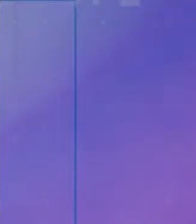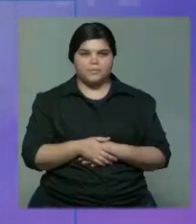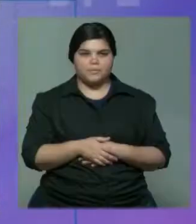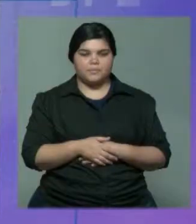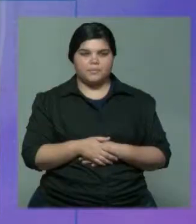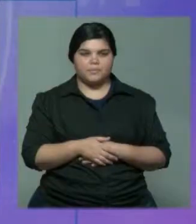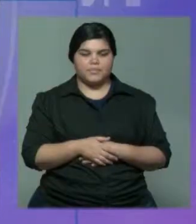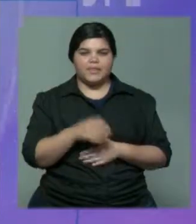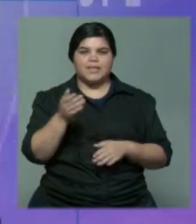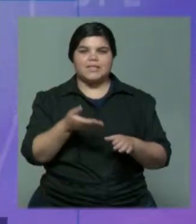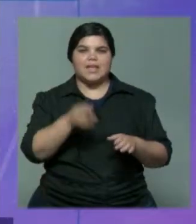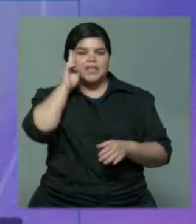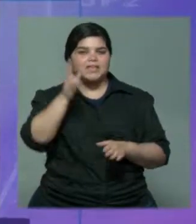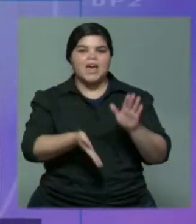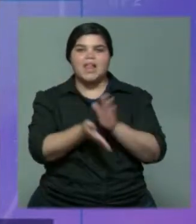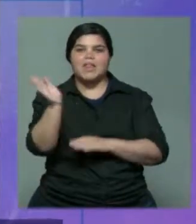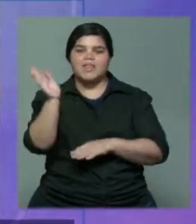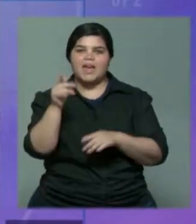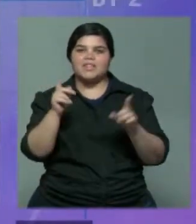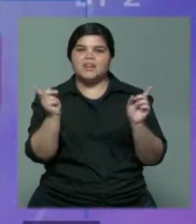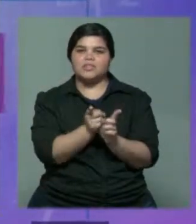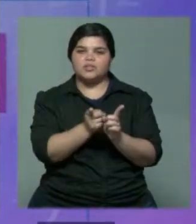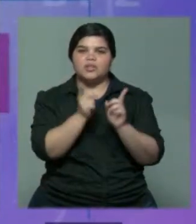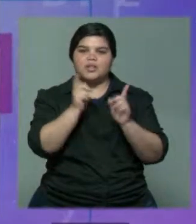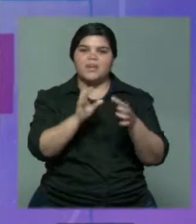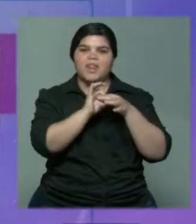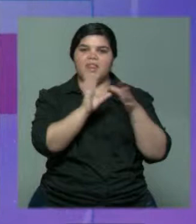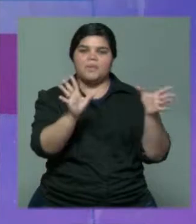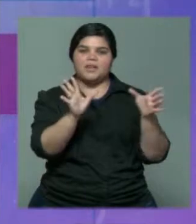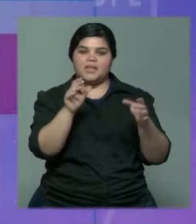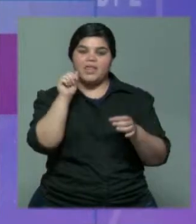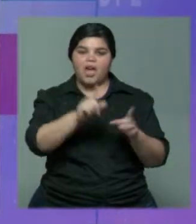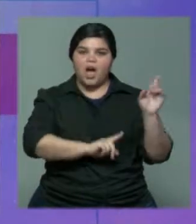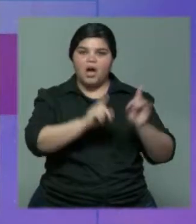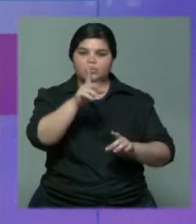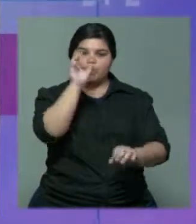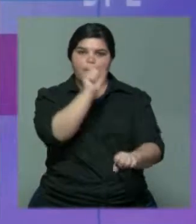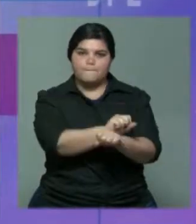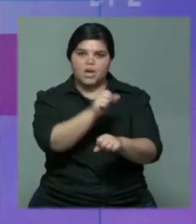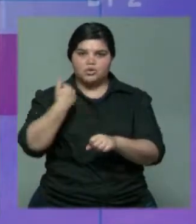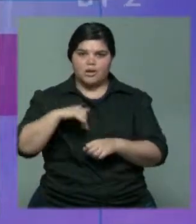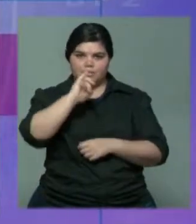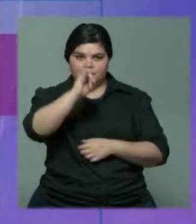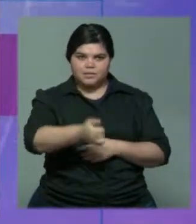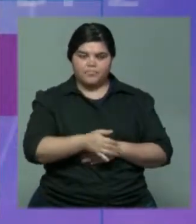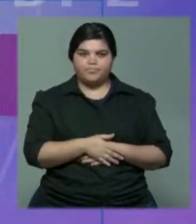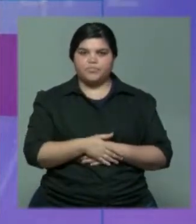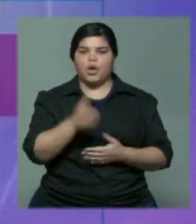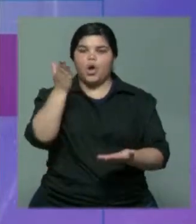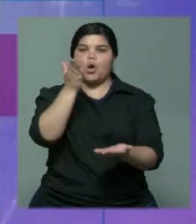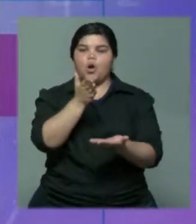Salidas transitorias y la libertad condicional son algunos de los beneficios con los que gozan muchos presos en la Argentina. Tenemos un código penal que es